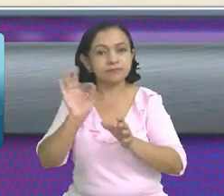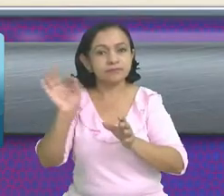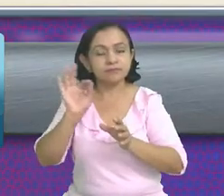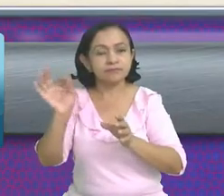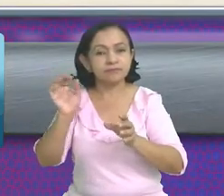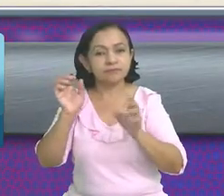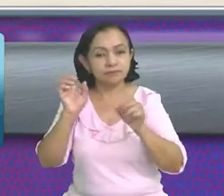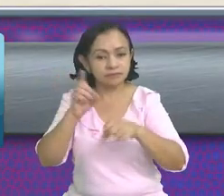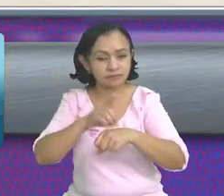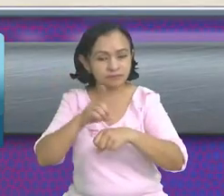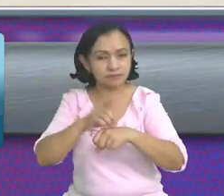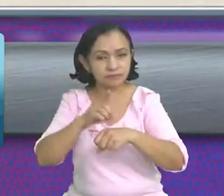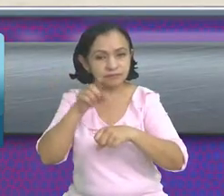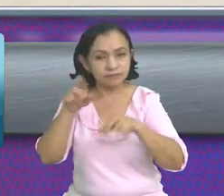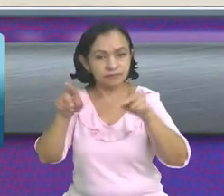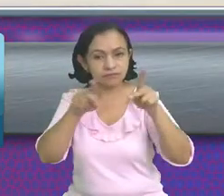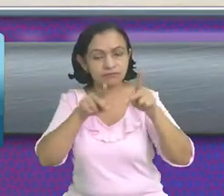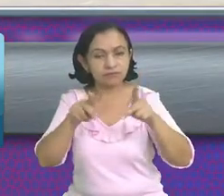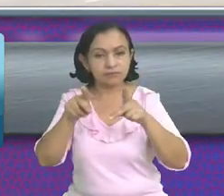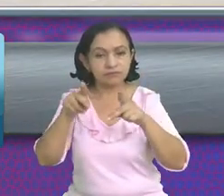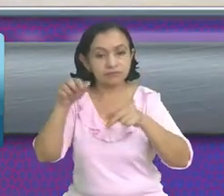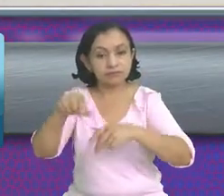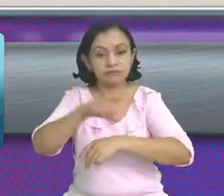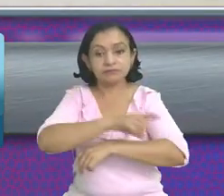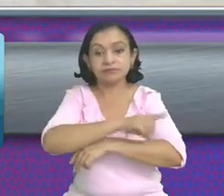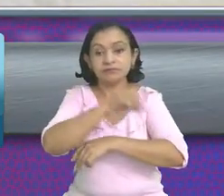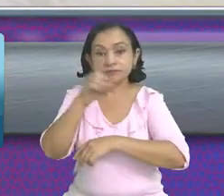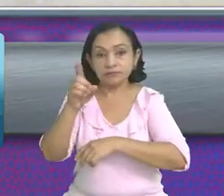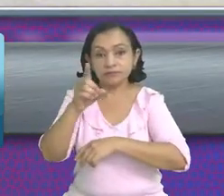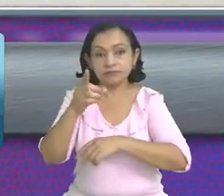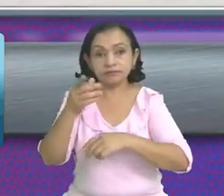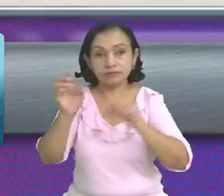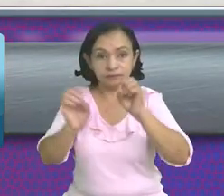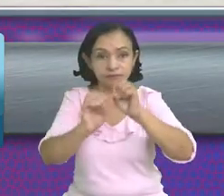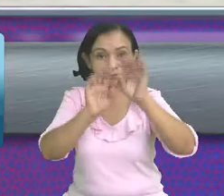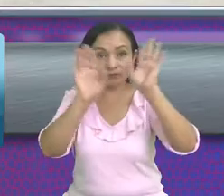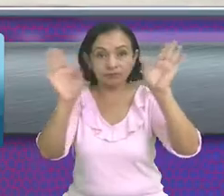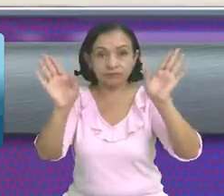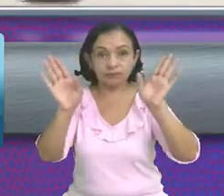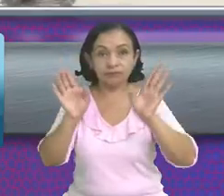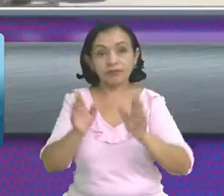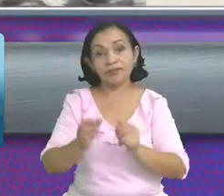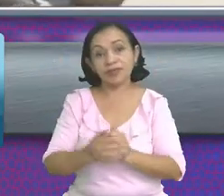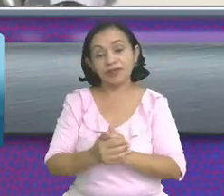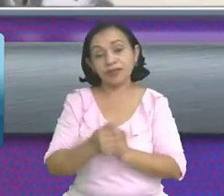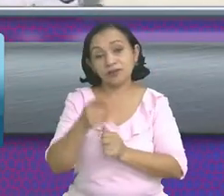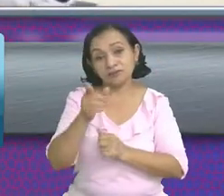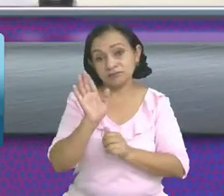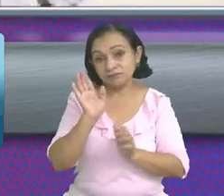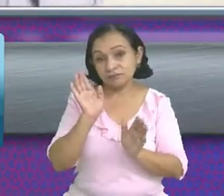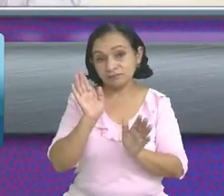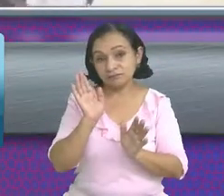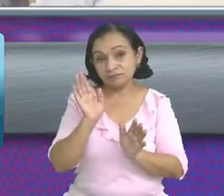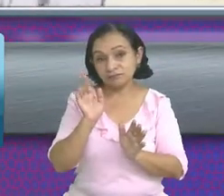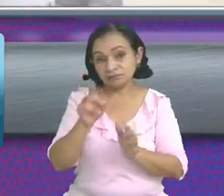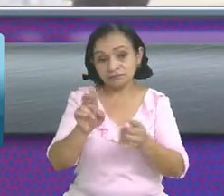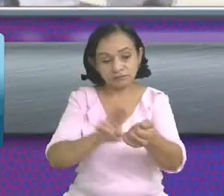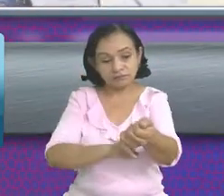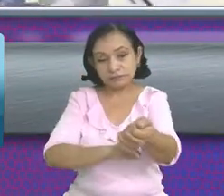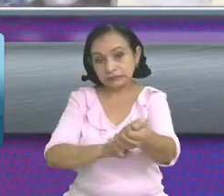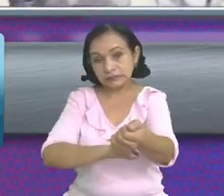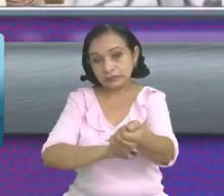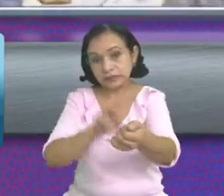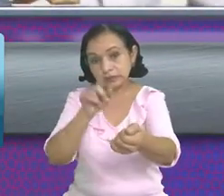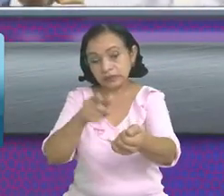usar usted, doctor, para esa paciente que hoy, por ejemplo, en la mañana le dijeron, mire, usted tiene diabetes,